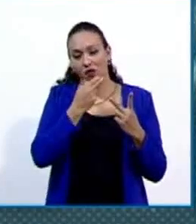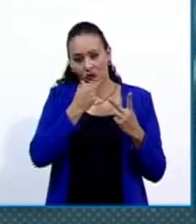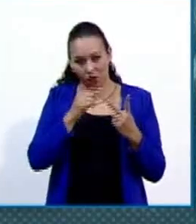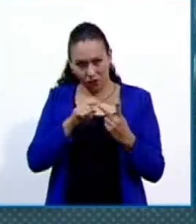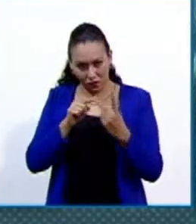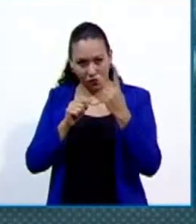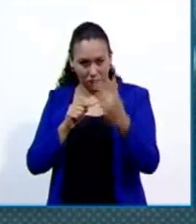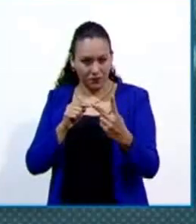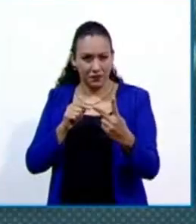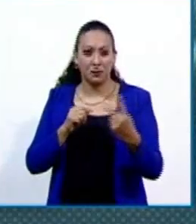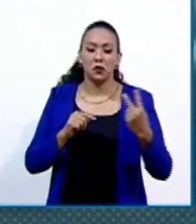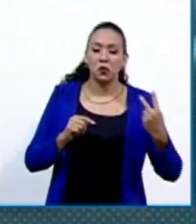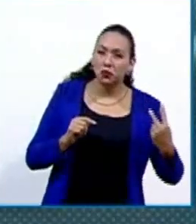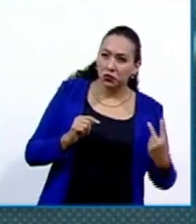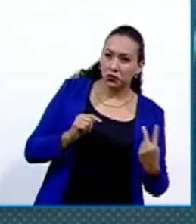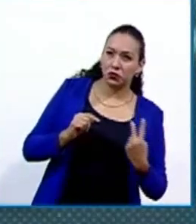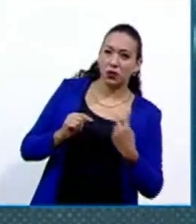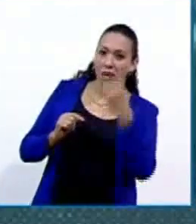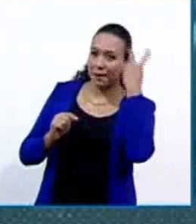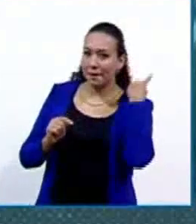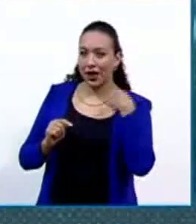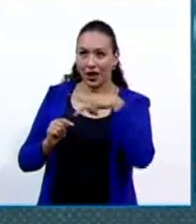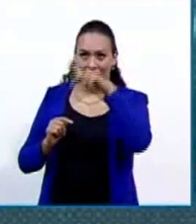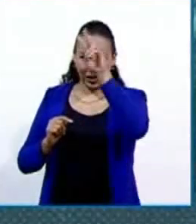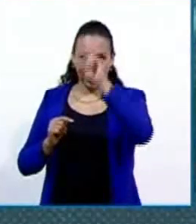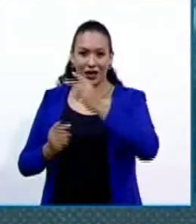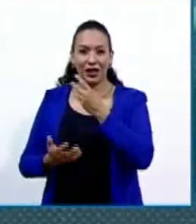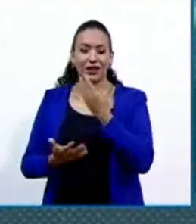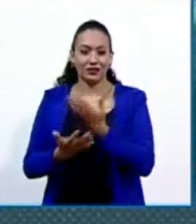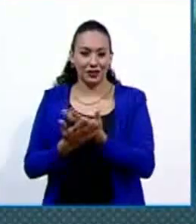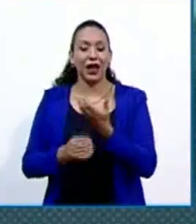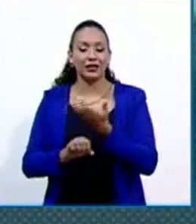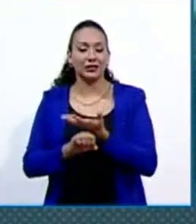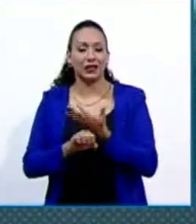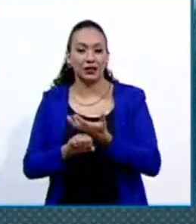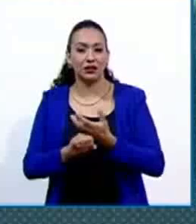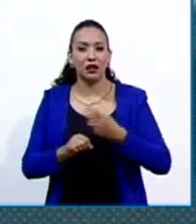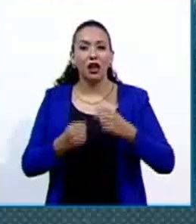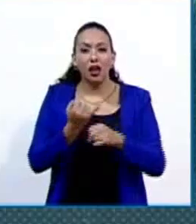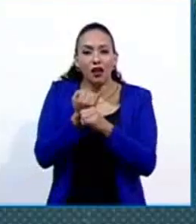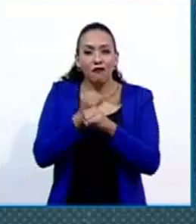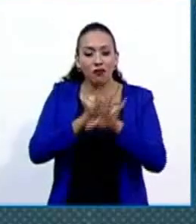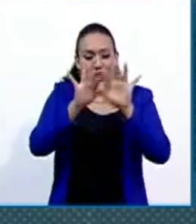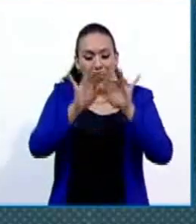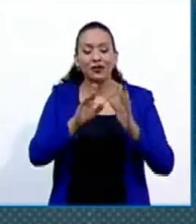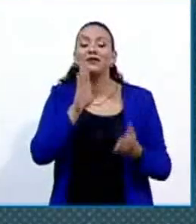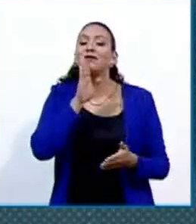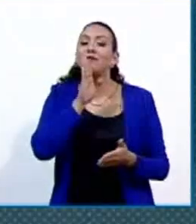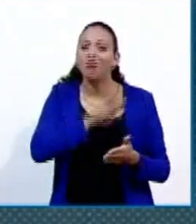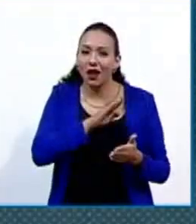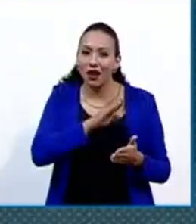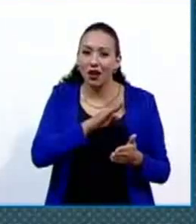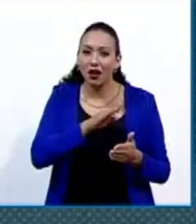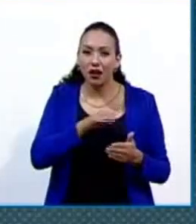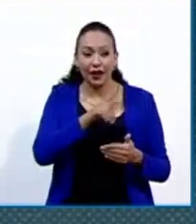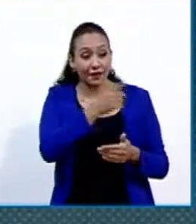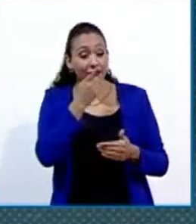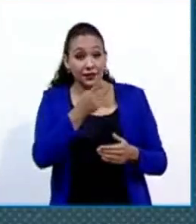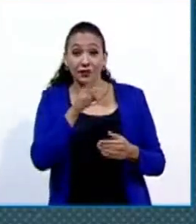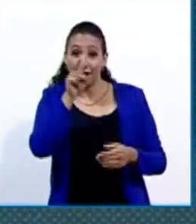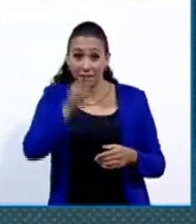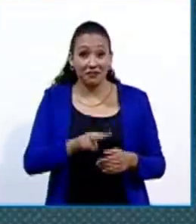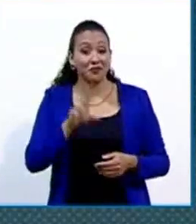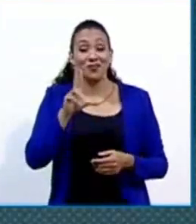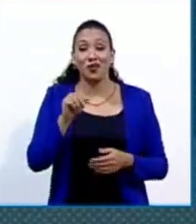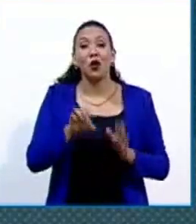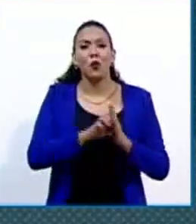Consejería Jurídica de la Presidencia, José Antonio Montero, dieron datos inexactos sobre la labor de jueces y magistrados, así